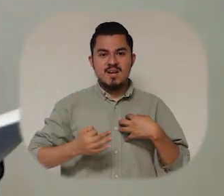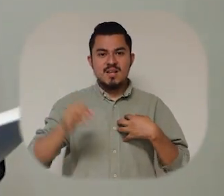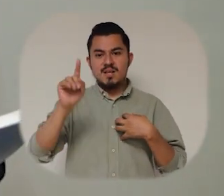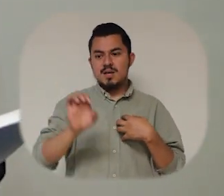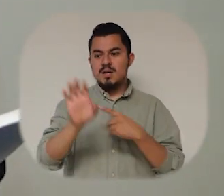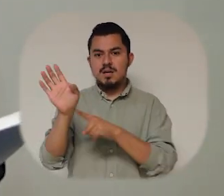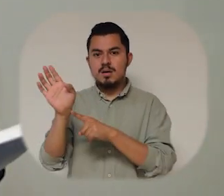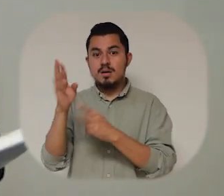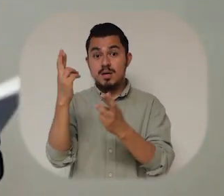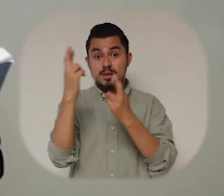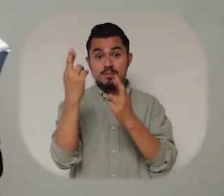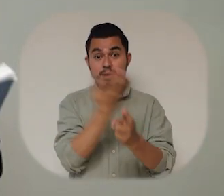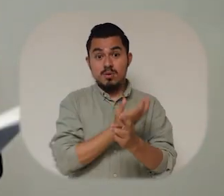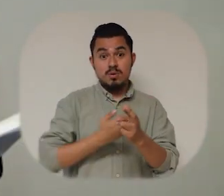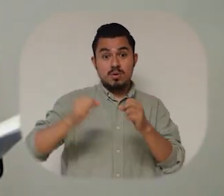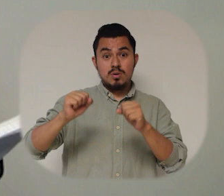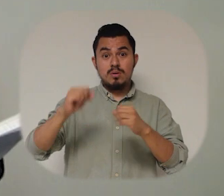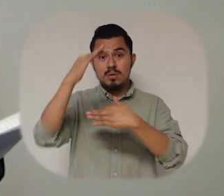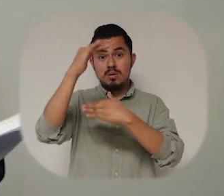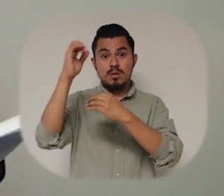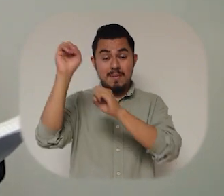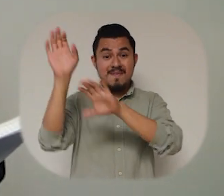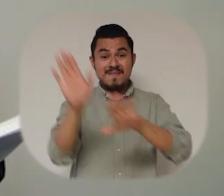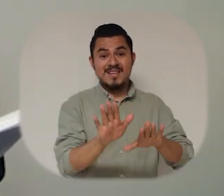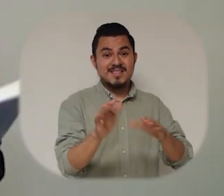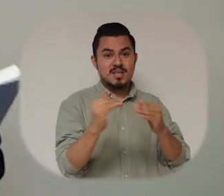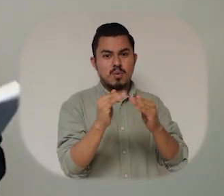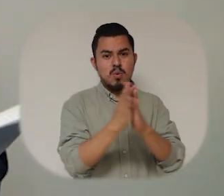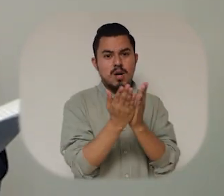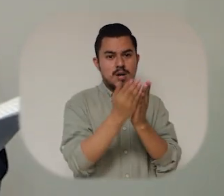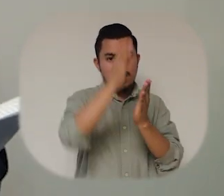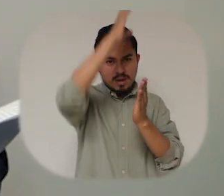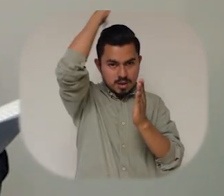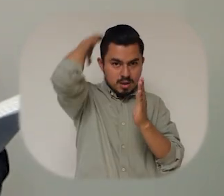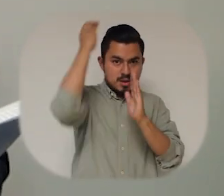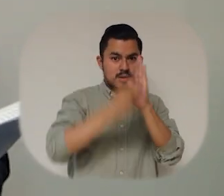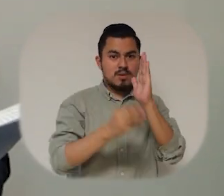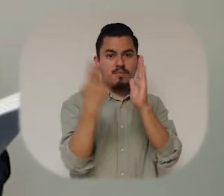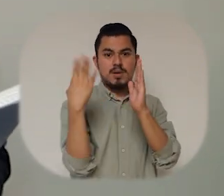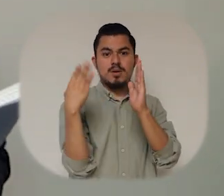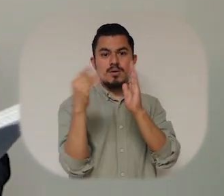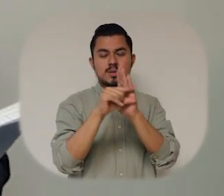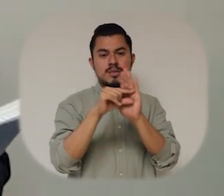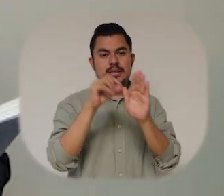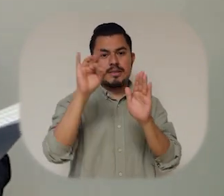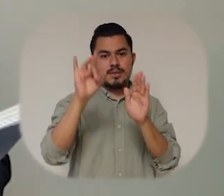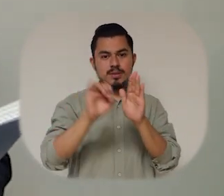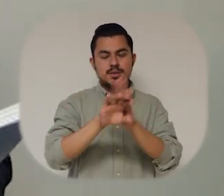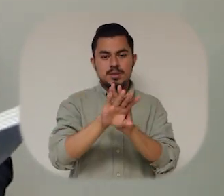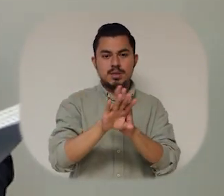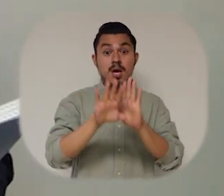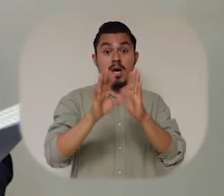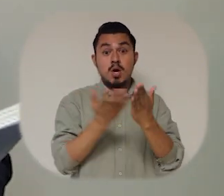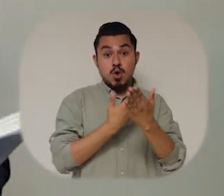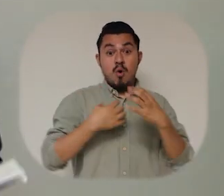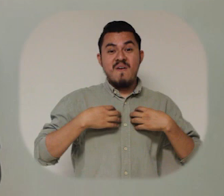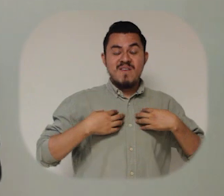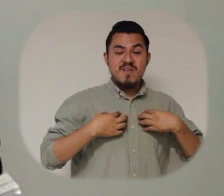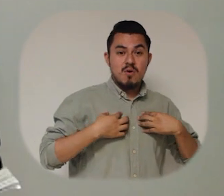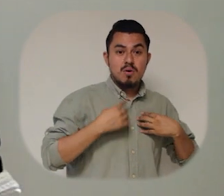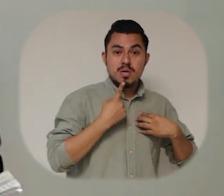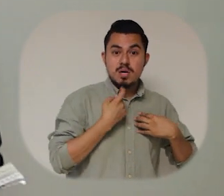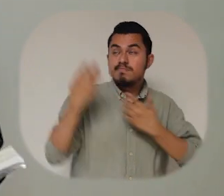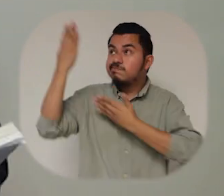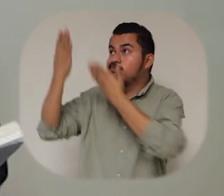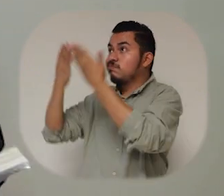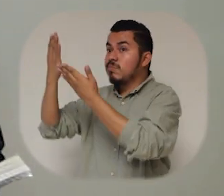nosotros podamos llegar a esta bendición. También Romanos 14:8, pues si vivimos para el Señor vivimos, y si morimos para el Señor morimos. Así pues, sea que vivamos